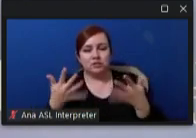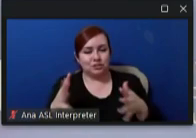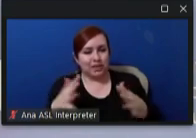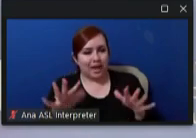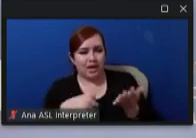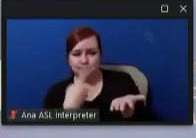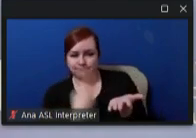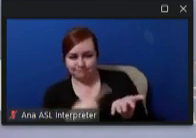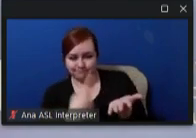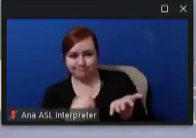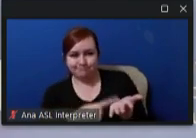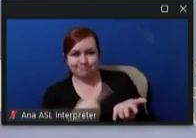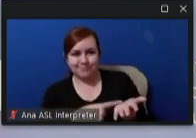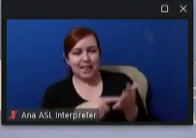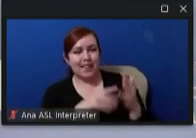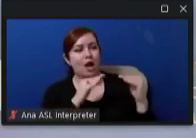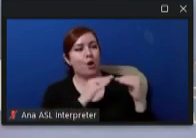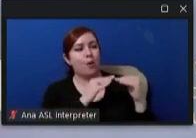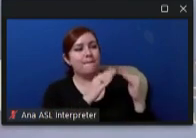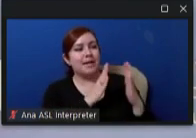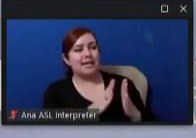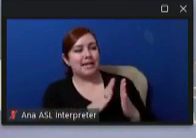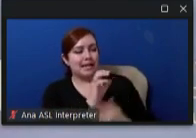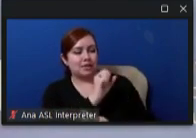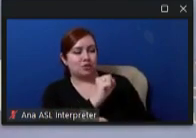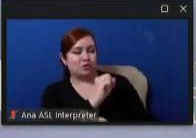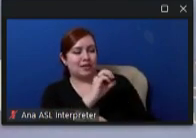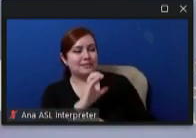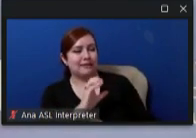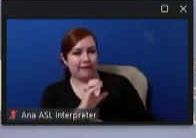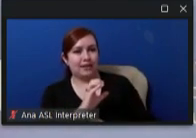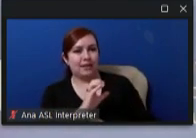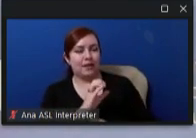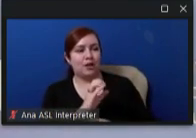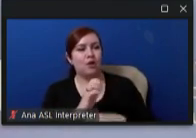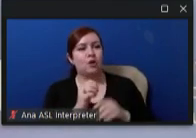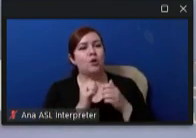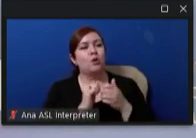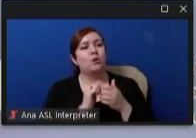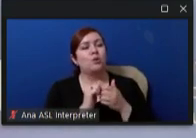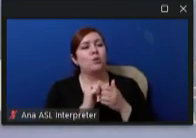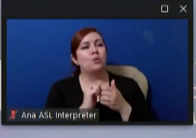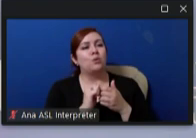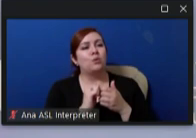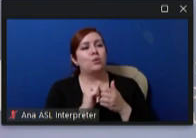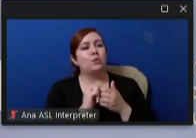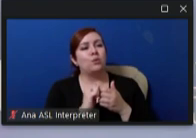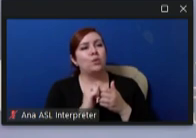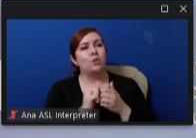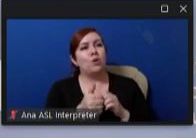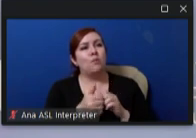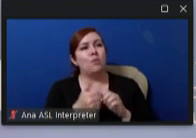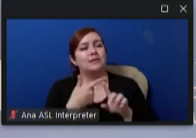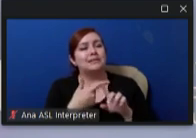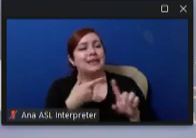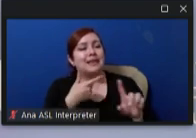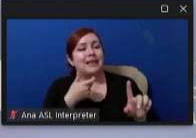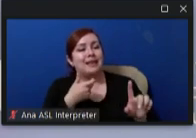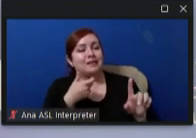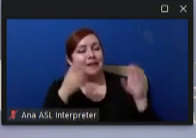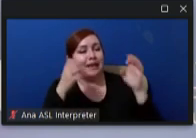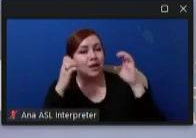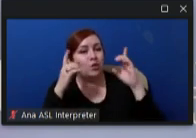sociedad civil, cómo es a través de la educación, es a través de